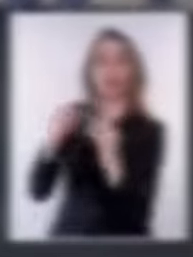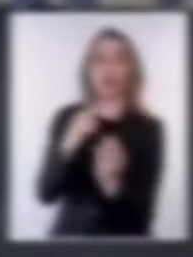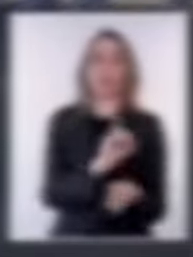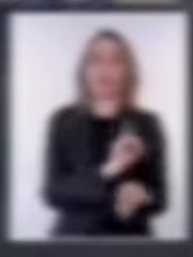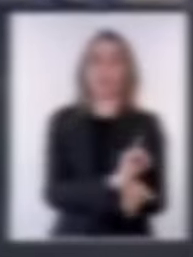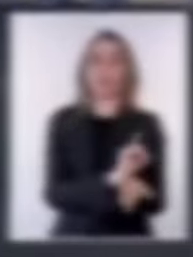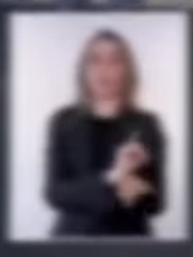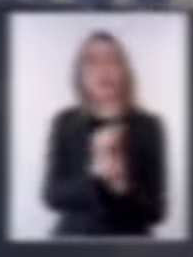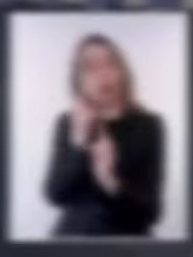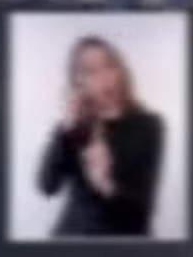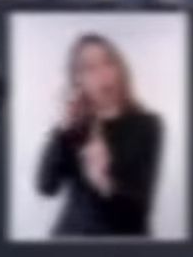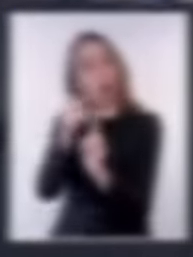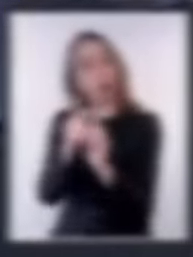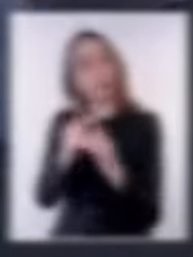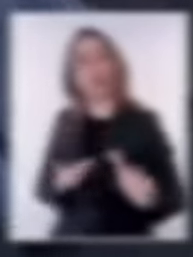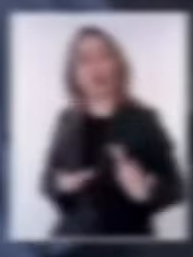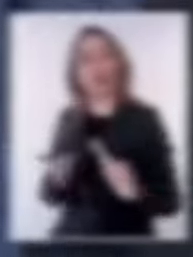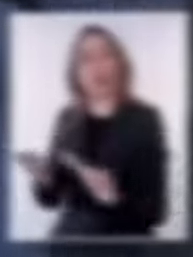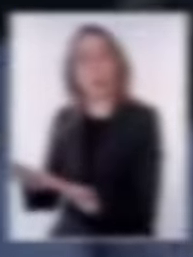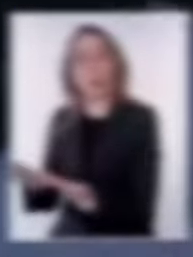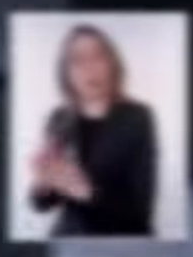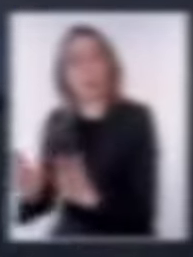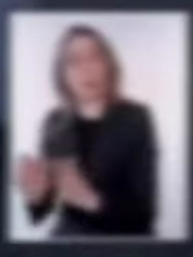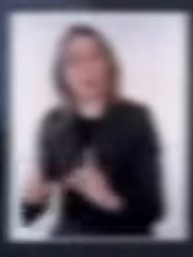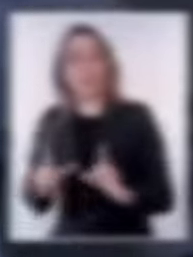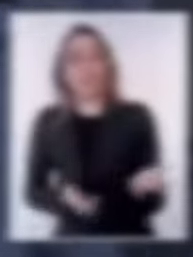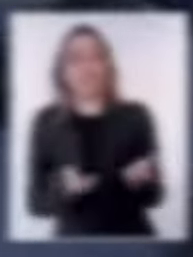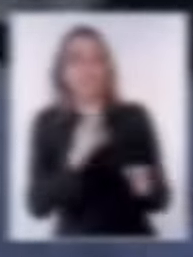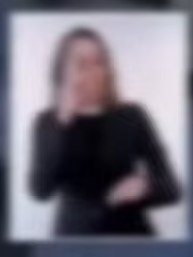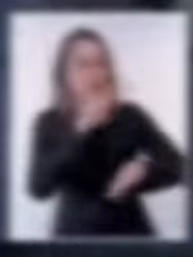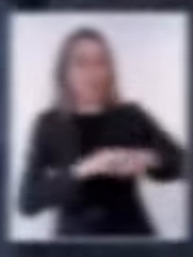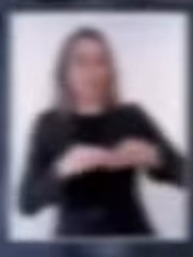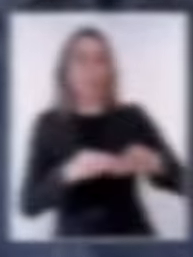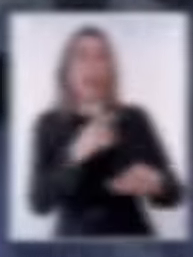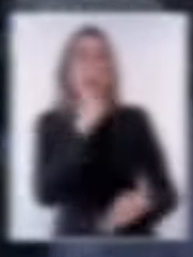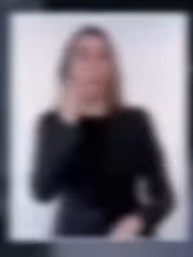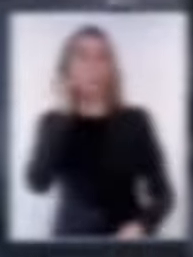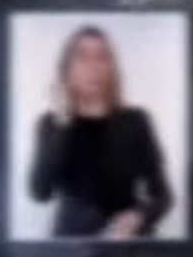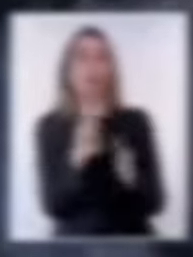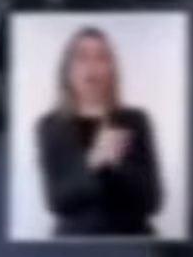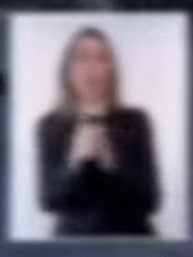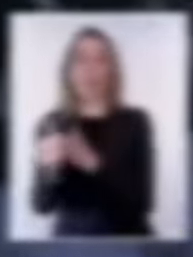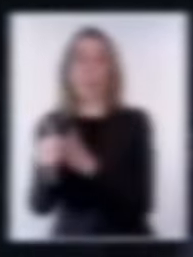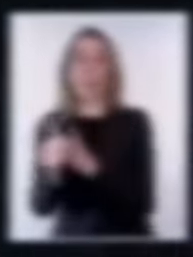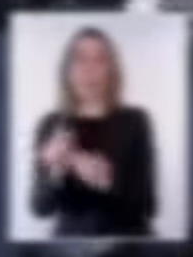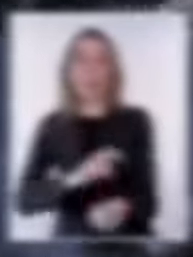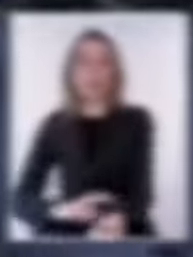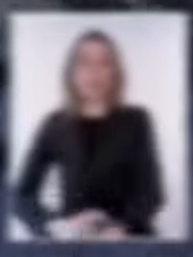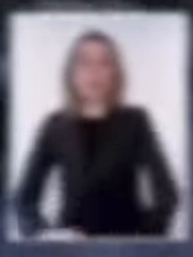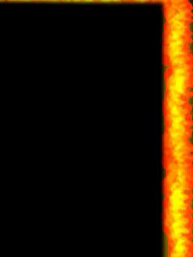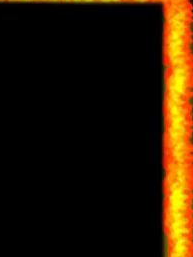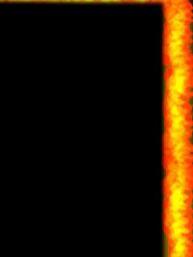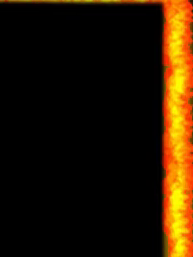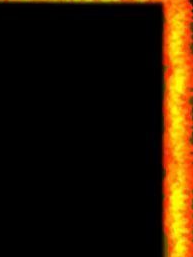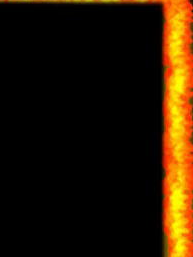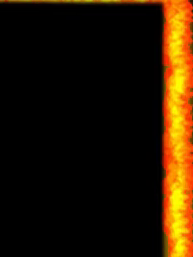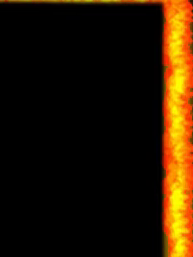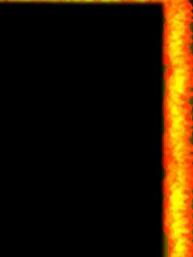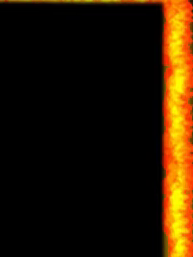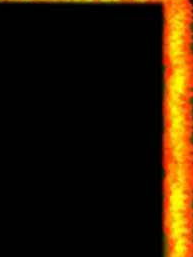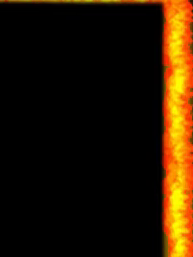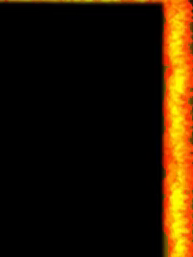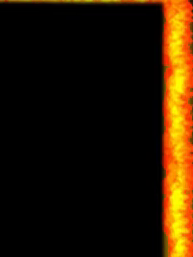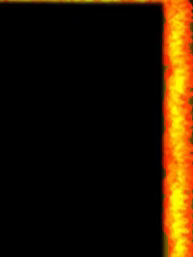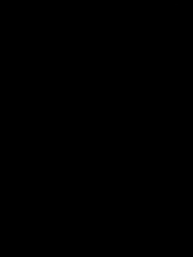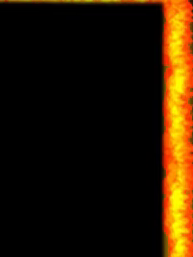saben cómo pueden hacer. Y ahora sí, habiendo dicho todo eso y sin más que decir, con nosotros será hasta un próximo video. Hola, hola.